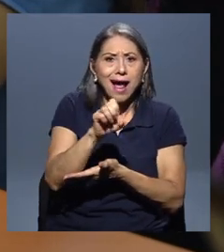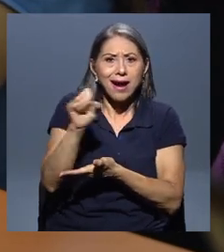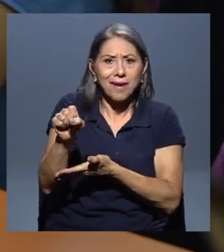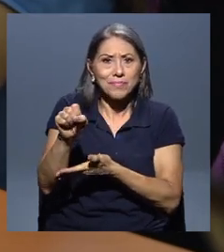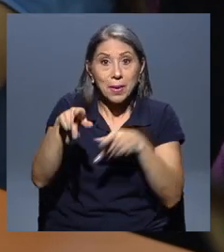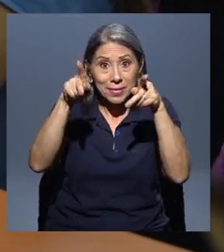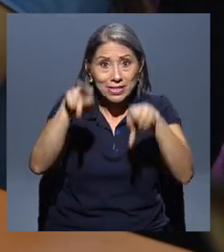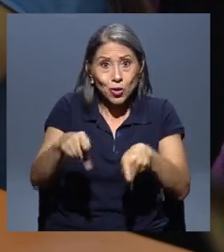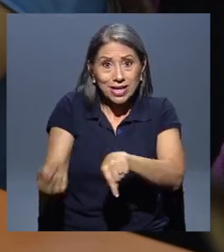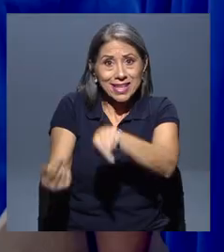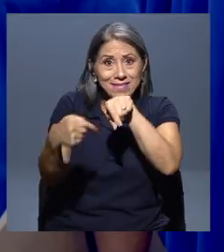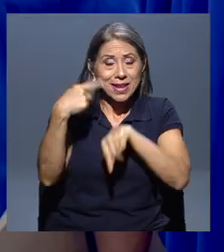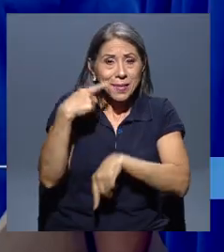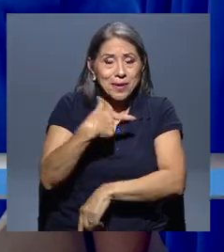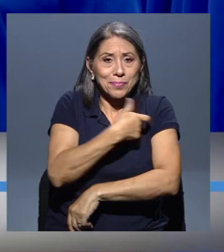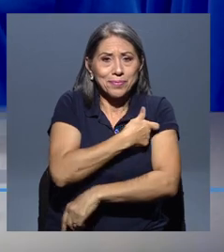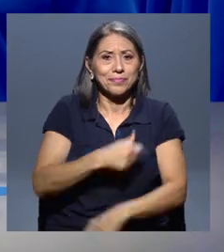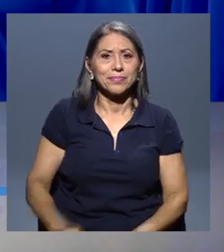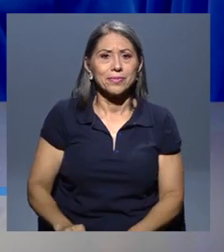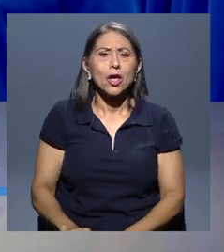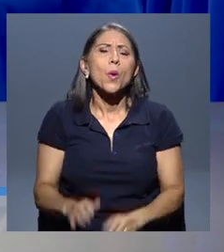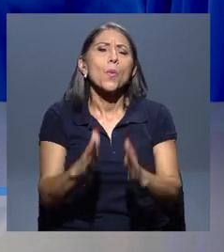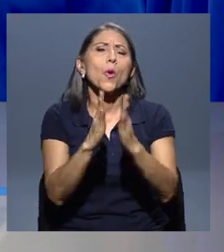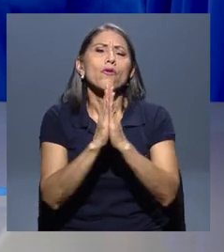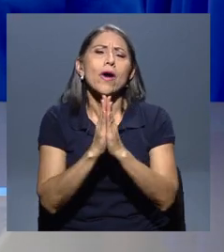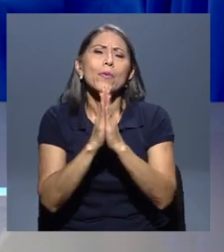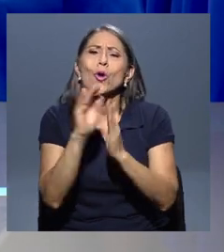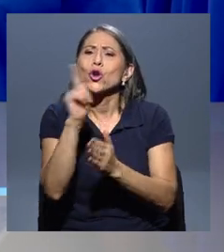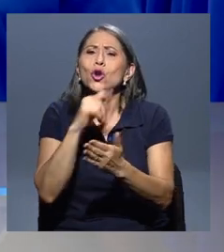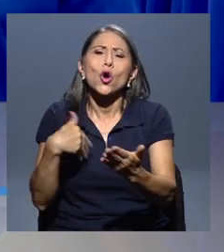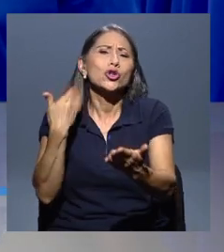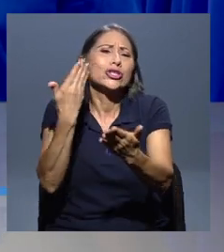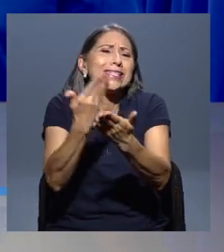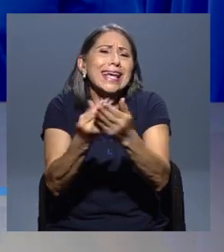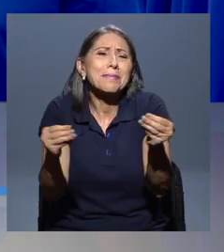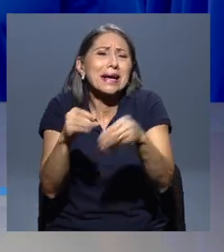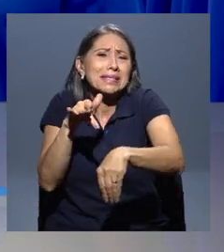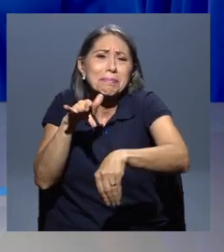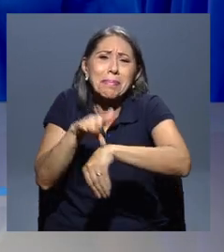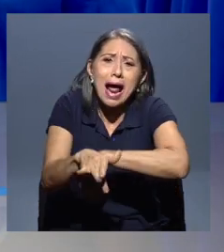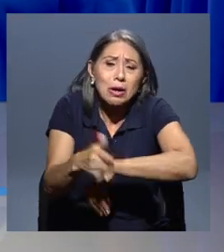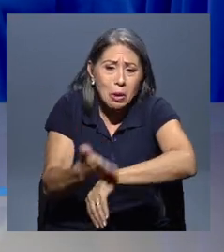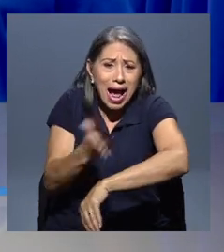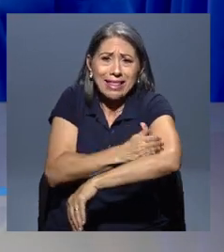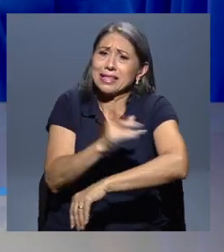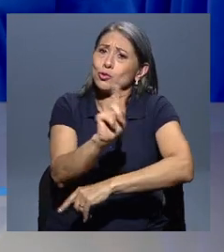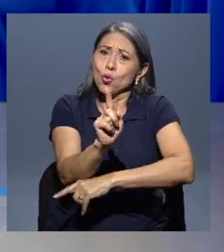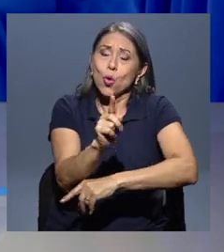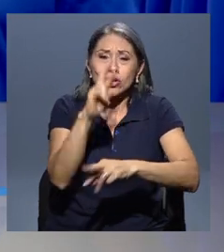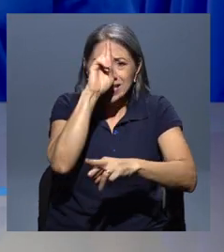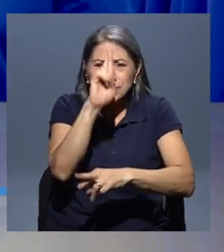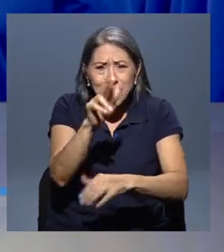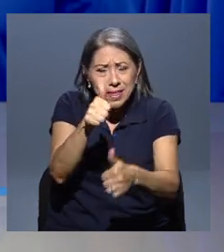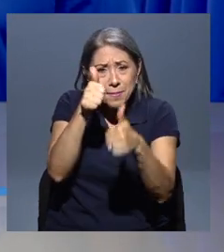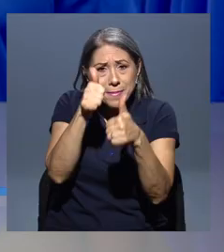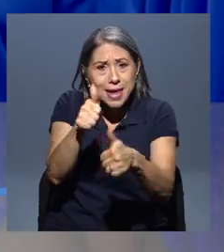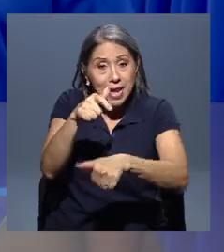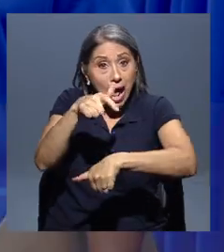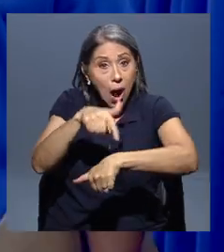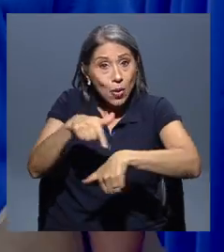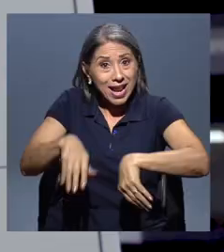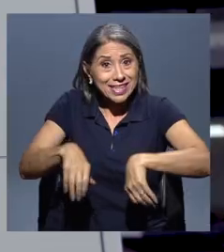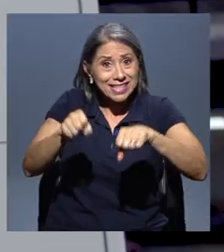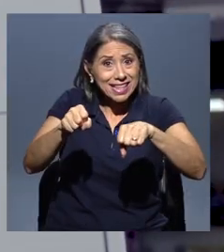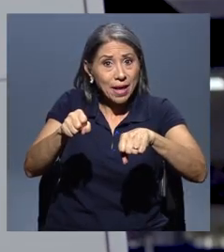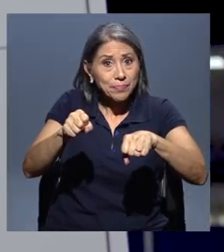uno de los asistentes. No lleguen antes, por favor, respeten la hora de la cita, apunten bien el código que les